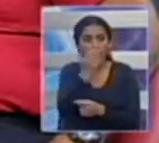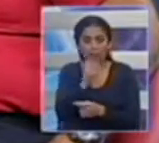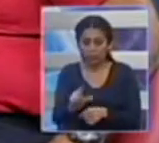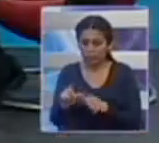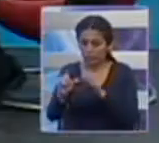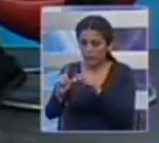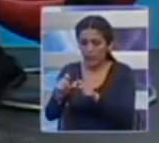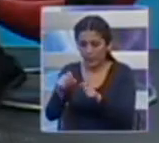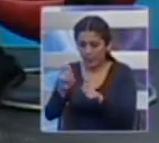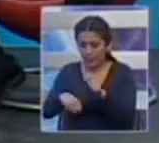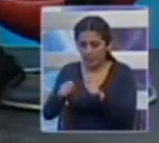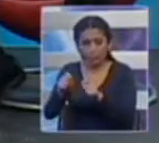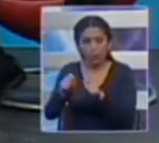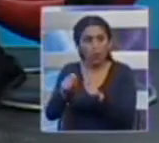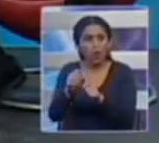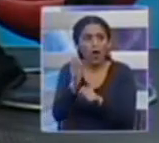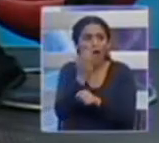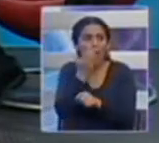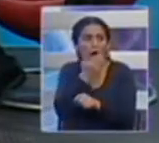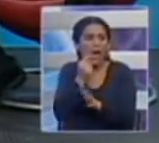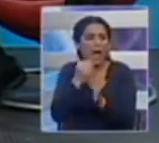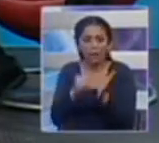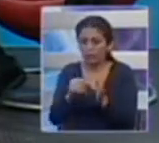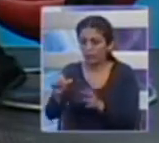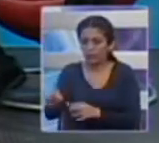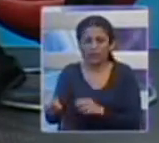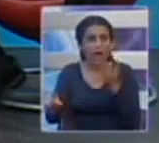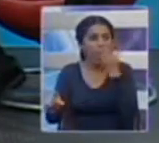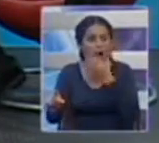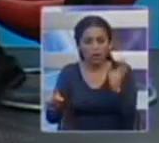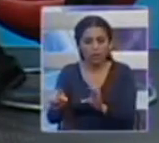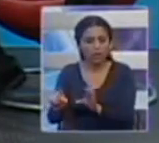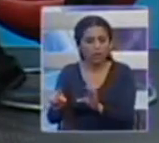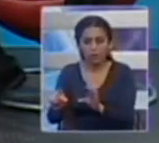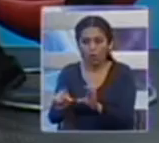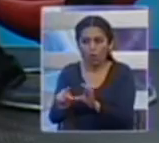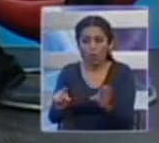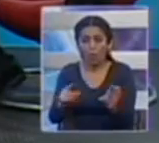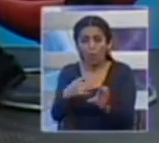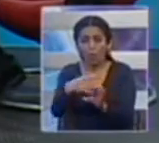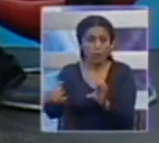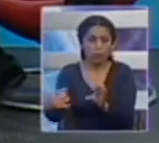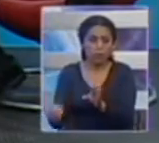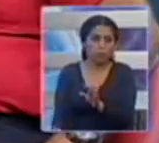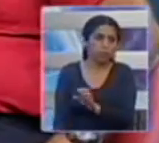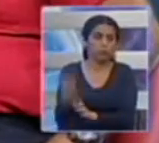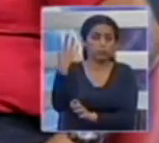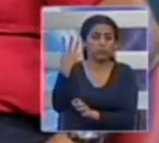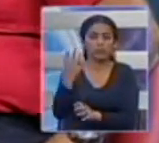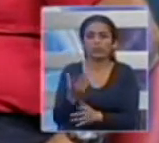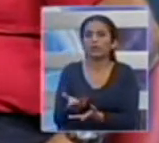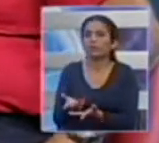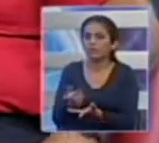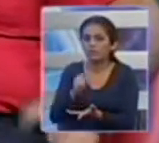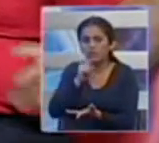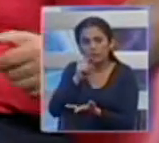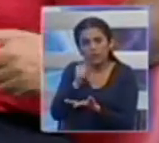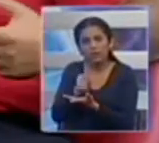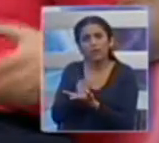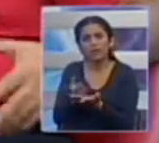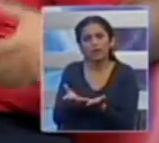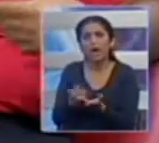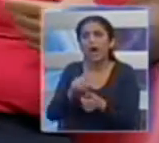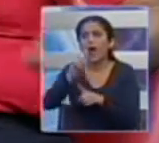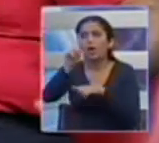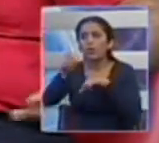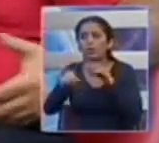hay que encenderlo y ya. Sí, algo sí, caliente, sí. Y eso hay registros, ¿no?, de que estos reventaron en vehículos porque a lo